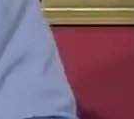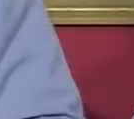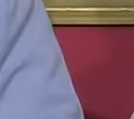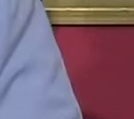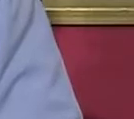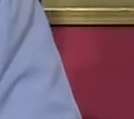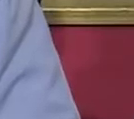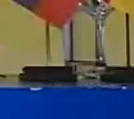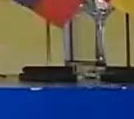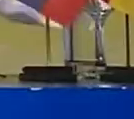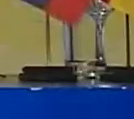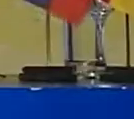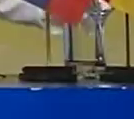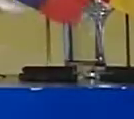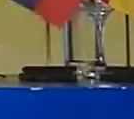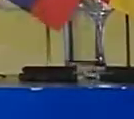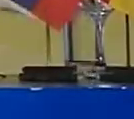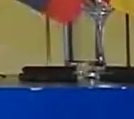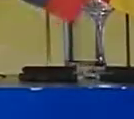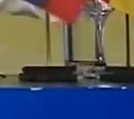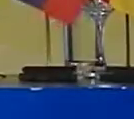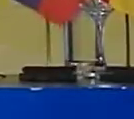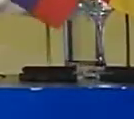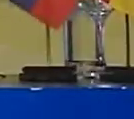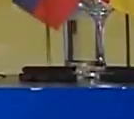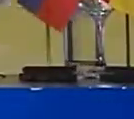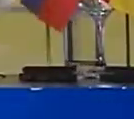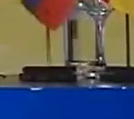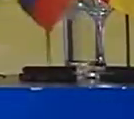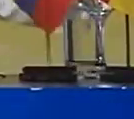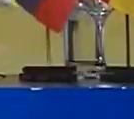Amén. Dios nos bendiga.